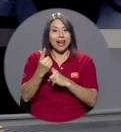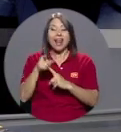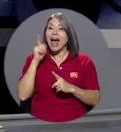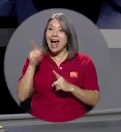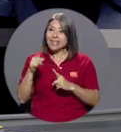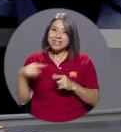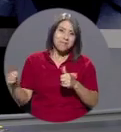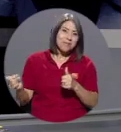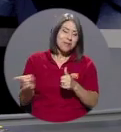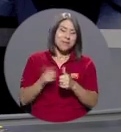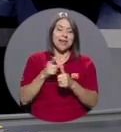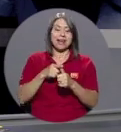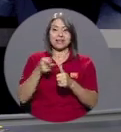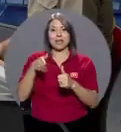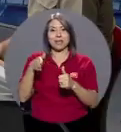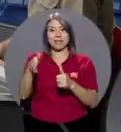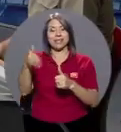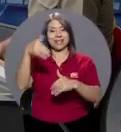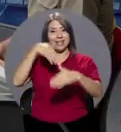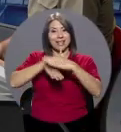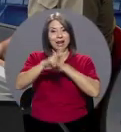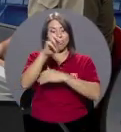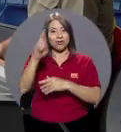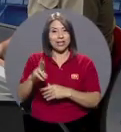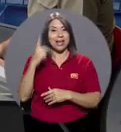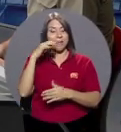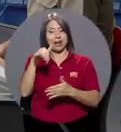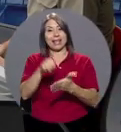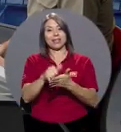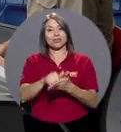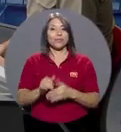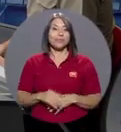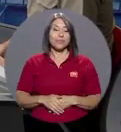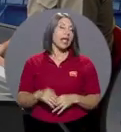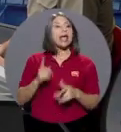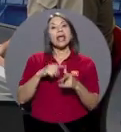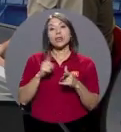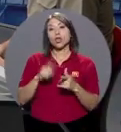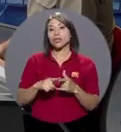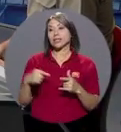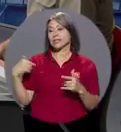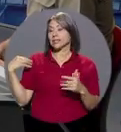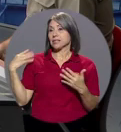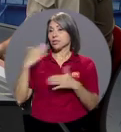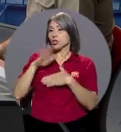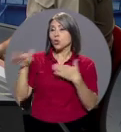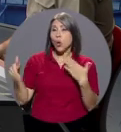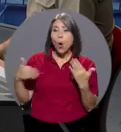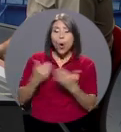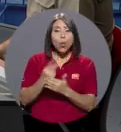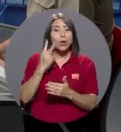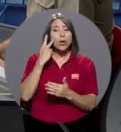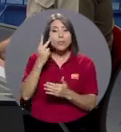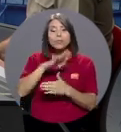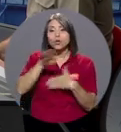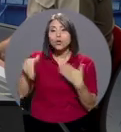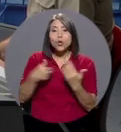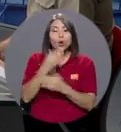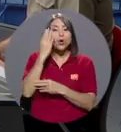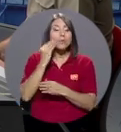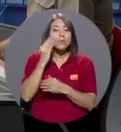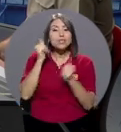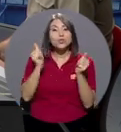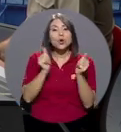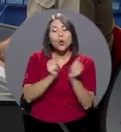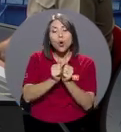para el desarrollo social, y así es como ingresan las primeras especies a Costa Rica, para eso, precisamente. Entonces, si a la fecha, después de todo lo que